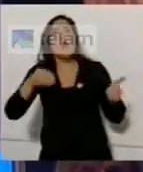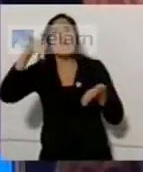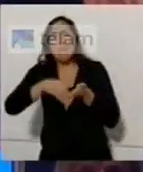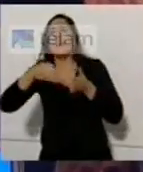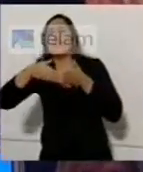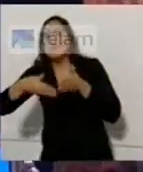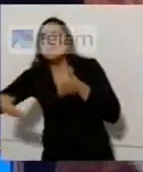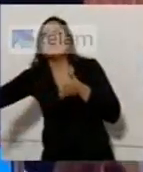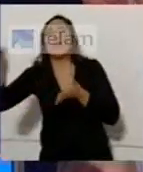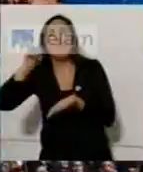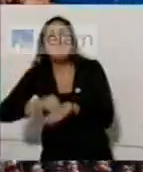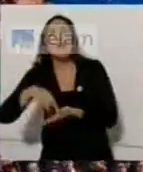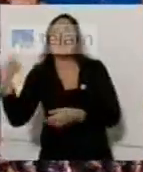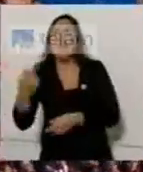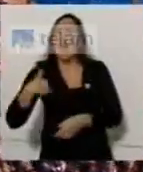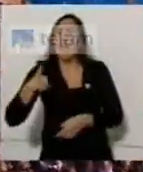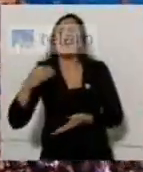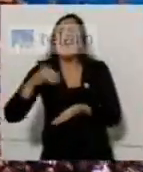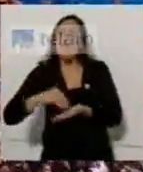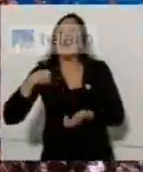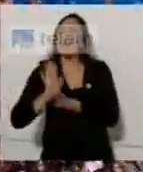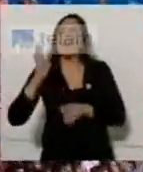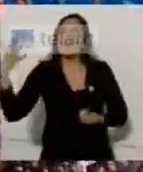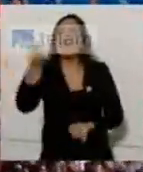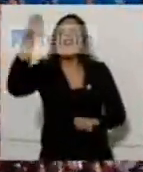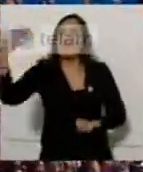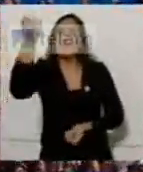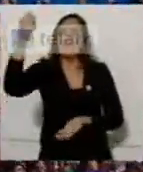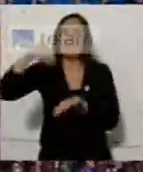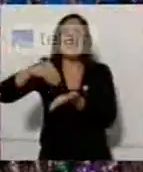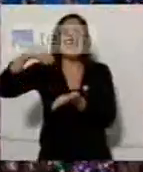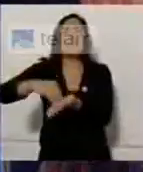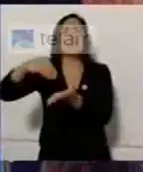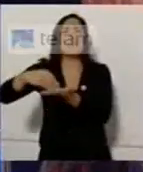ganando también. Porque yo me pregunto,